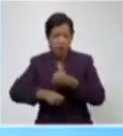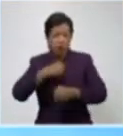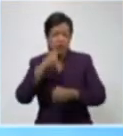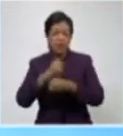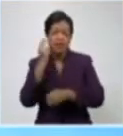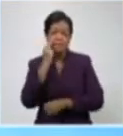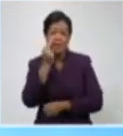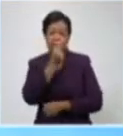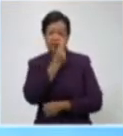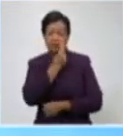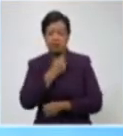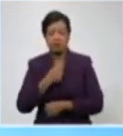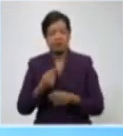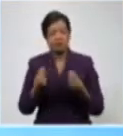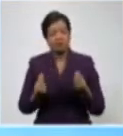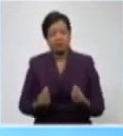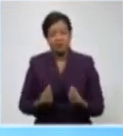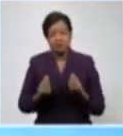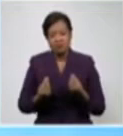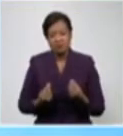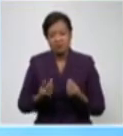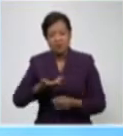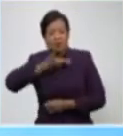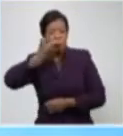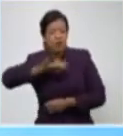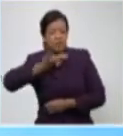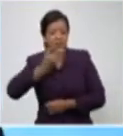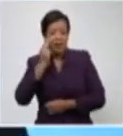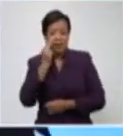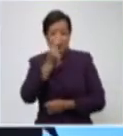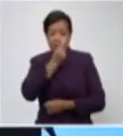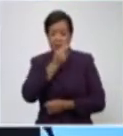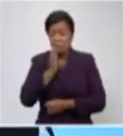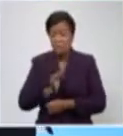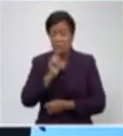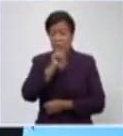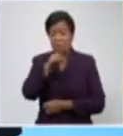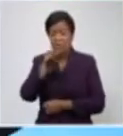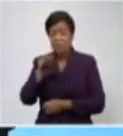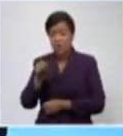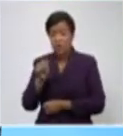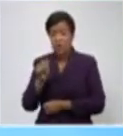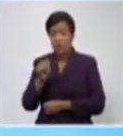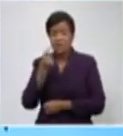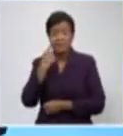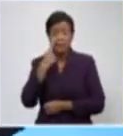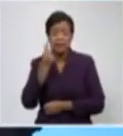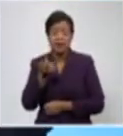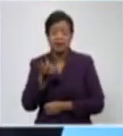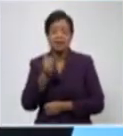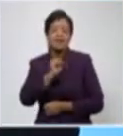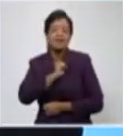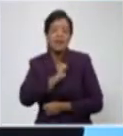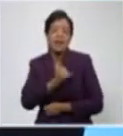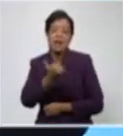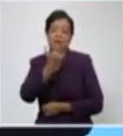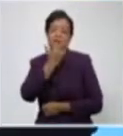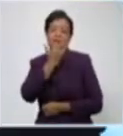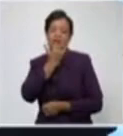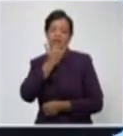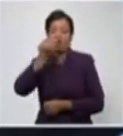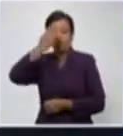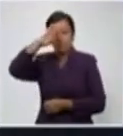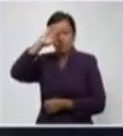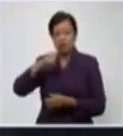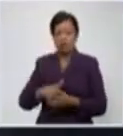y uno de sus poemas por las mismas personas que encuentran en la invasión a Cuba la solución?